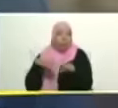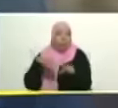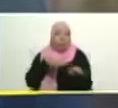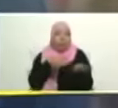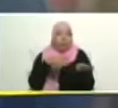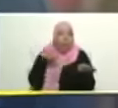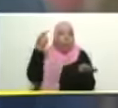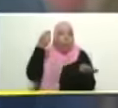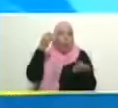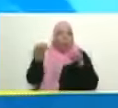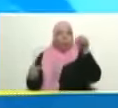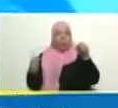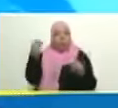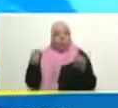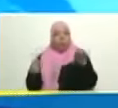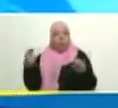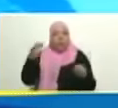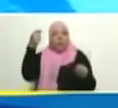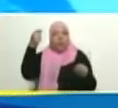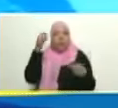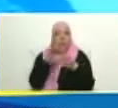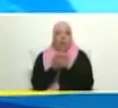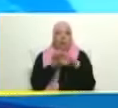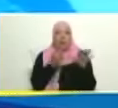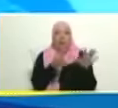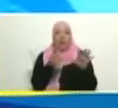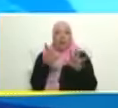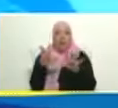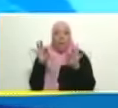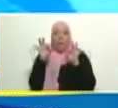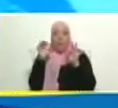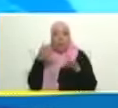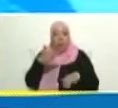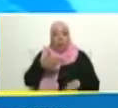Con el 38, Smith & Wilson, del especial.